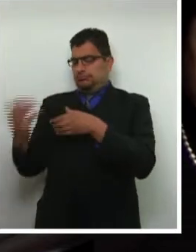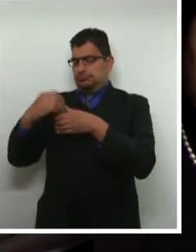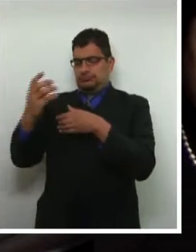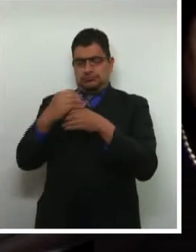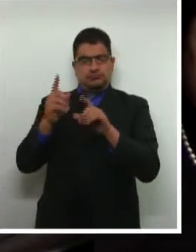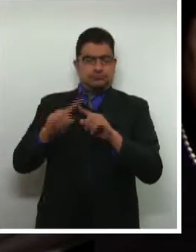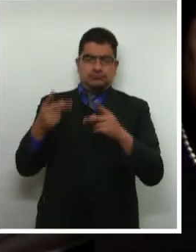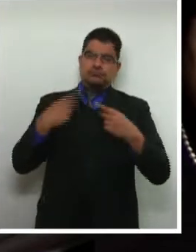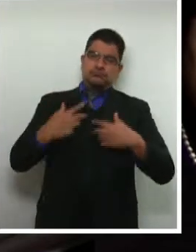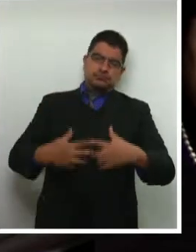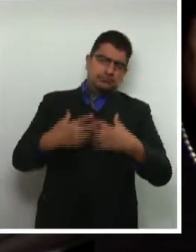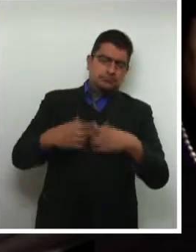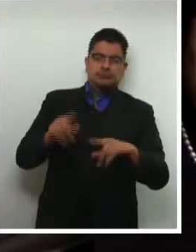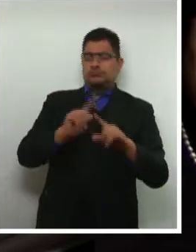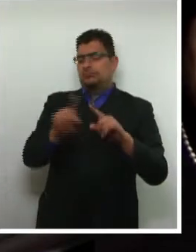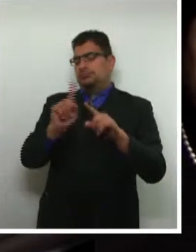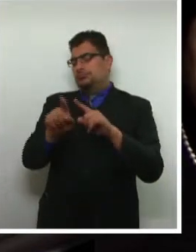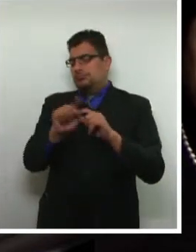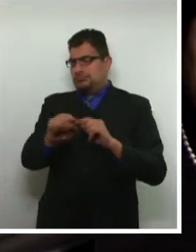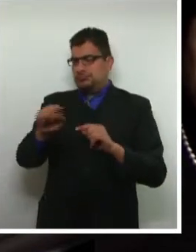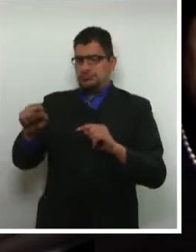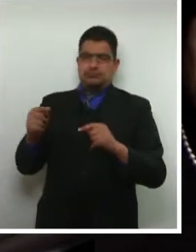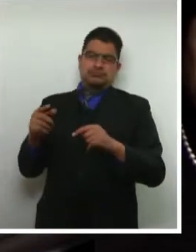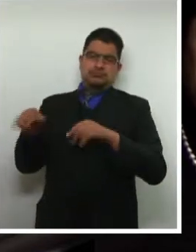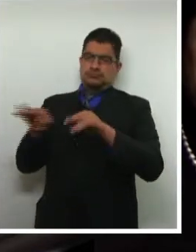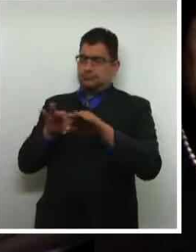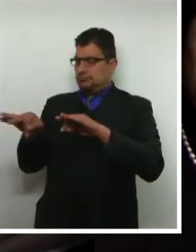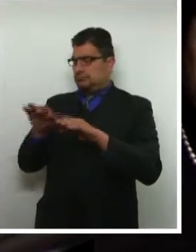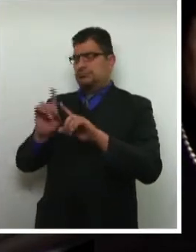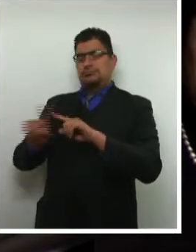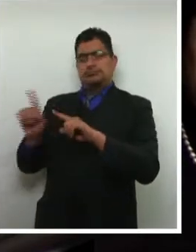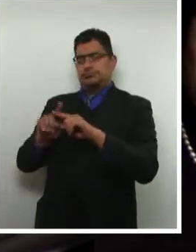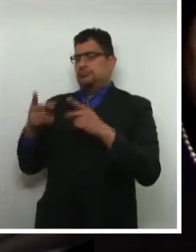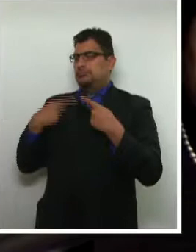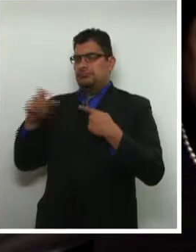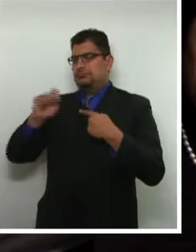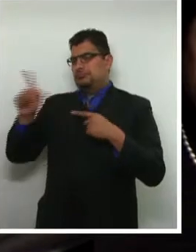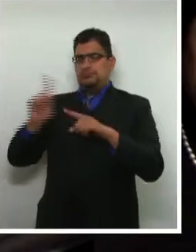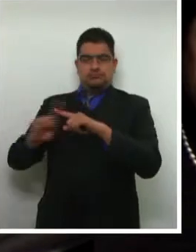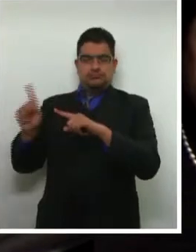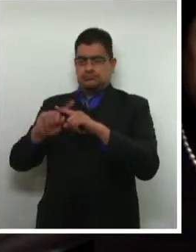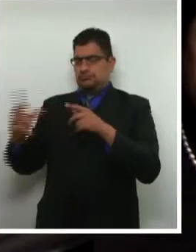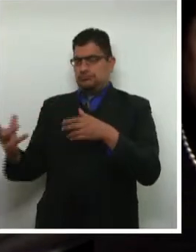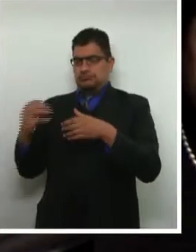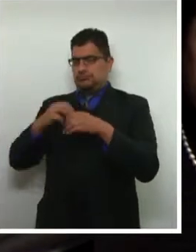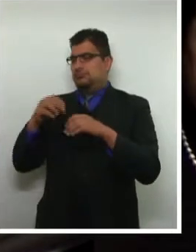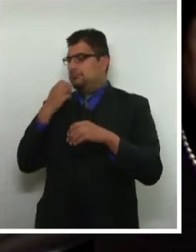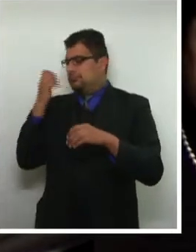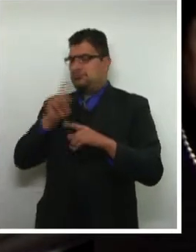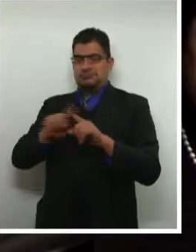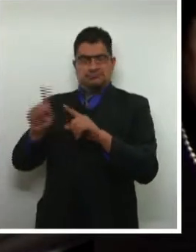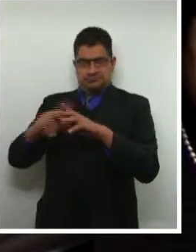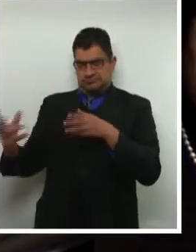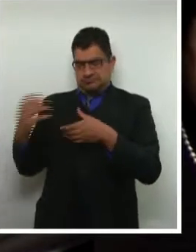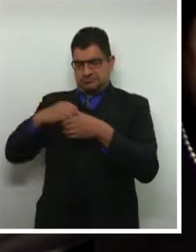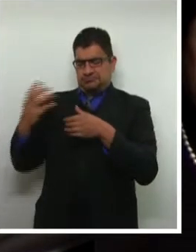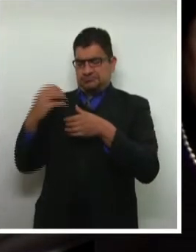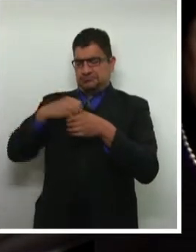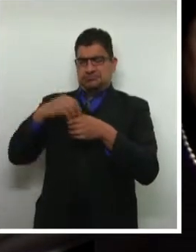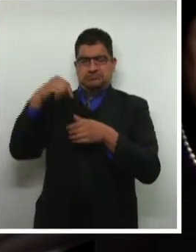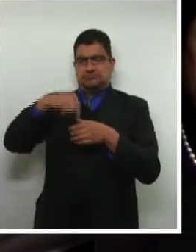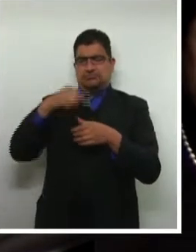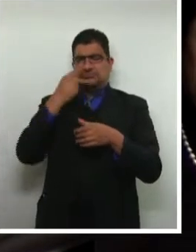ciudadanas, empresariales, trabajadores y profesionales, instituciones académicas, pero ¿quiénes van a